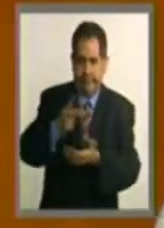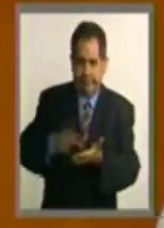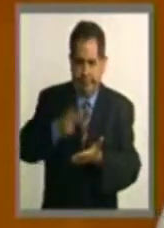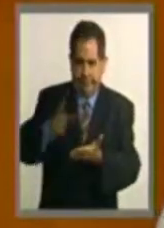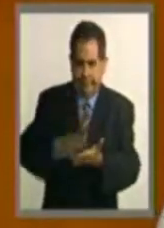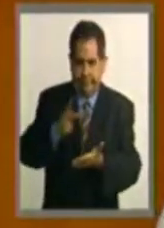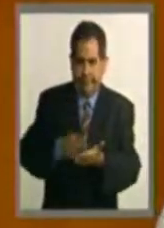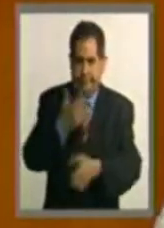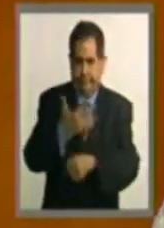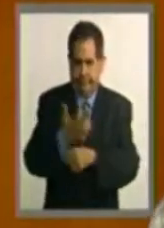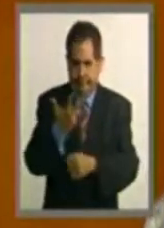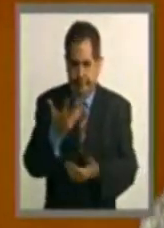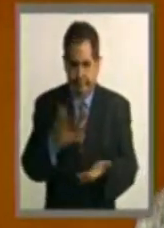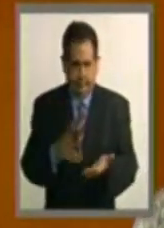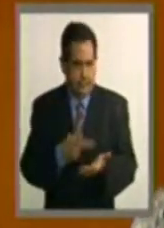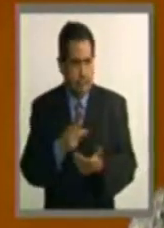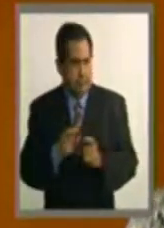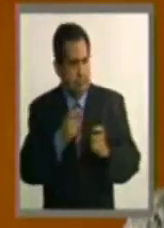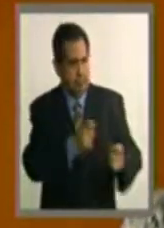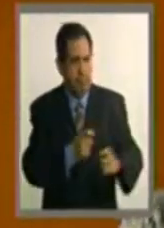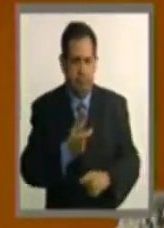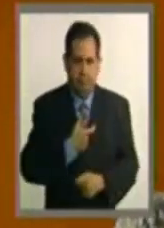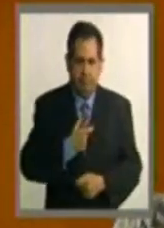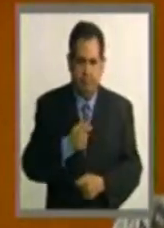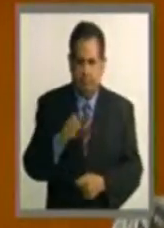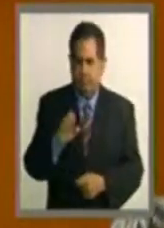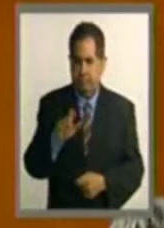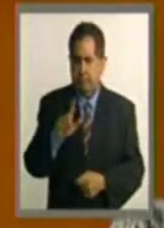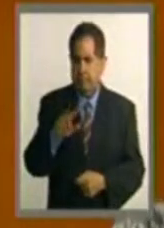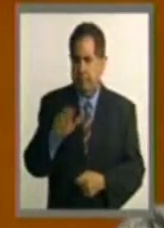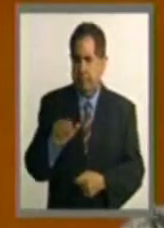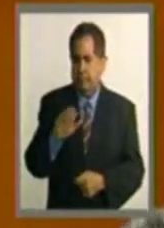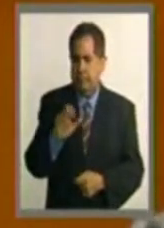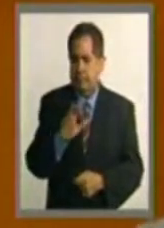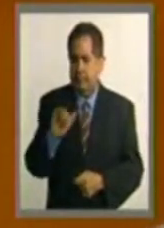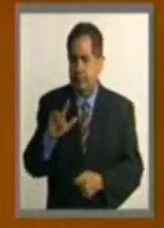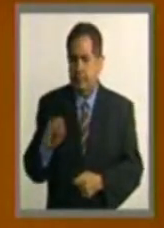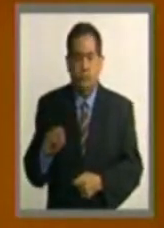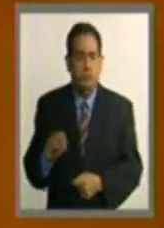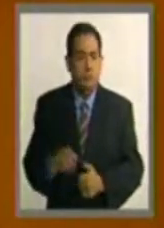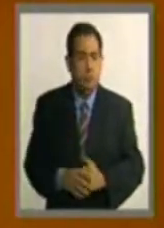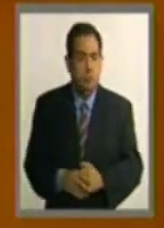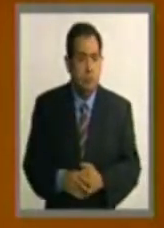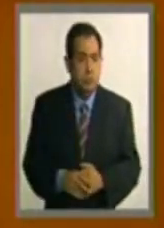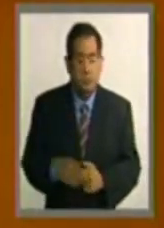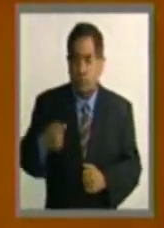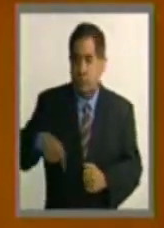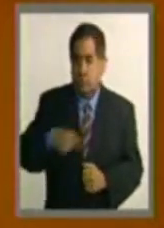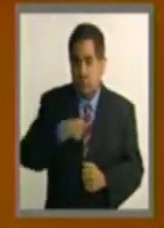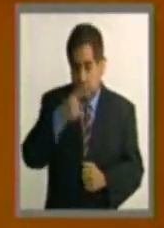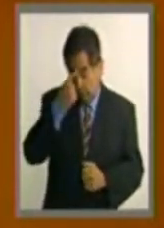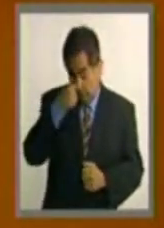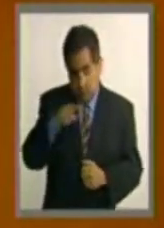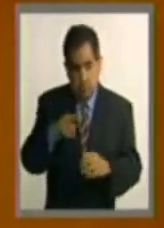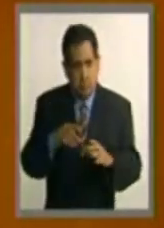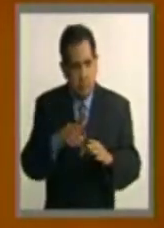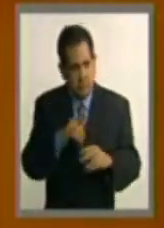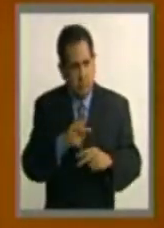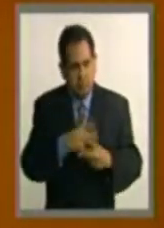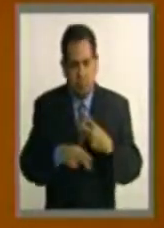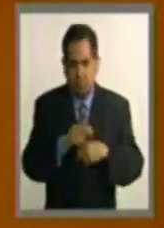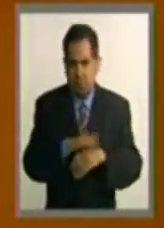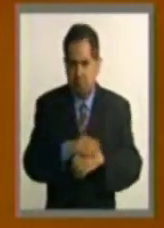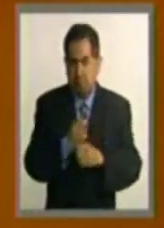Elvia Carrillo Puerto. Nosotros, cada vez esta medalla está tomando un